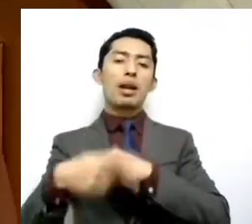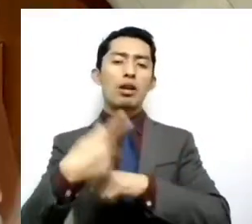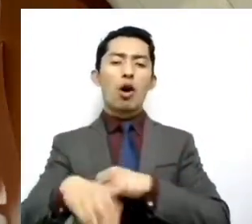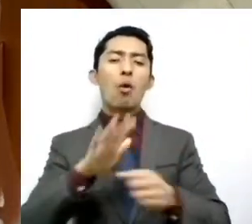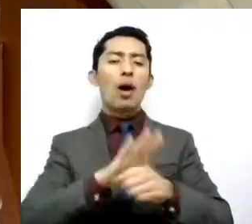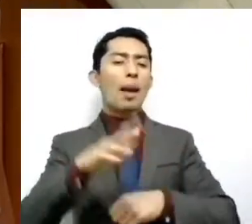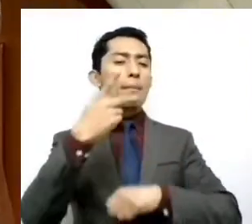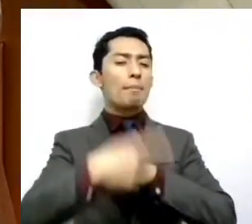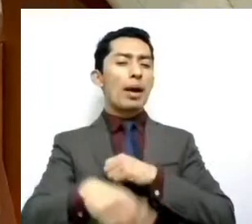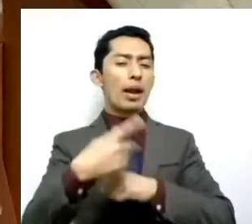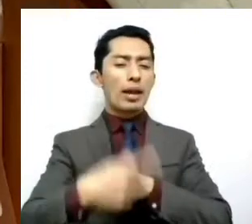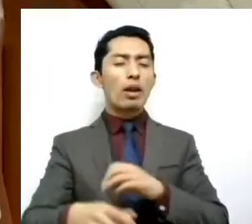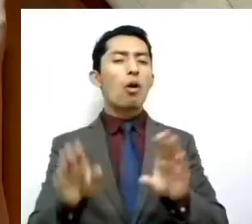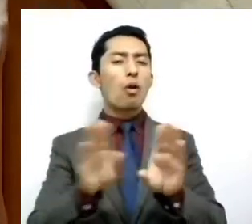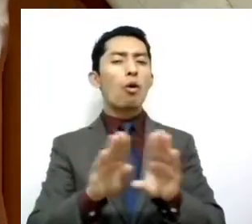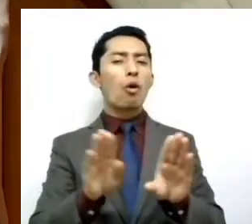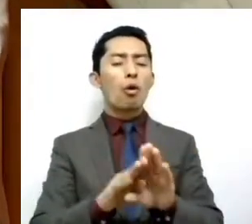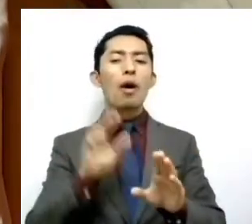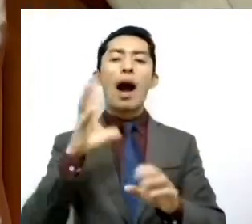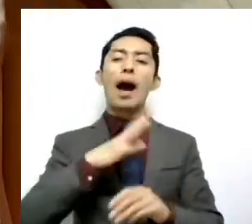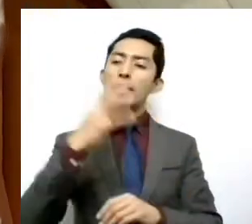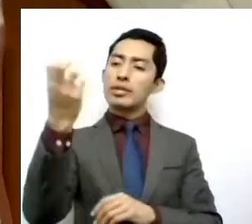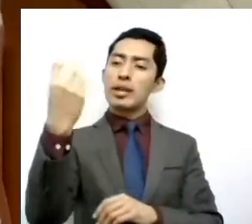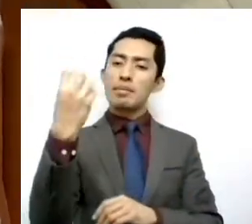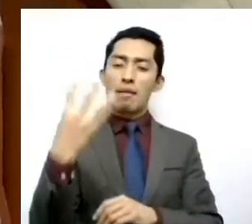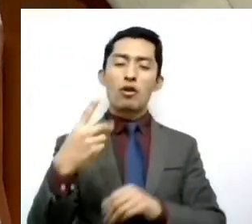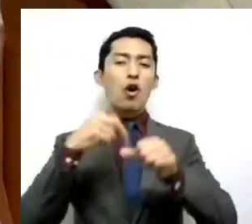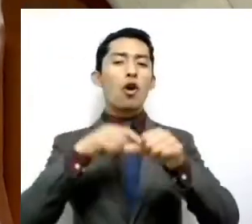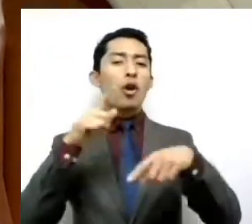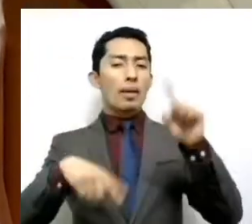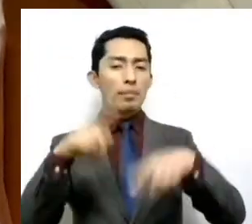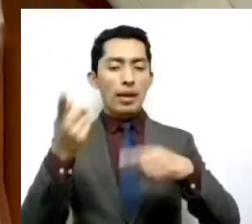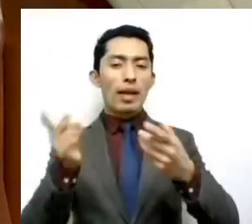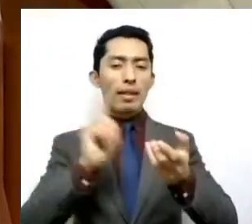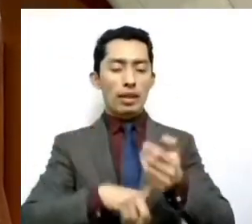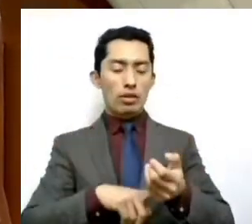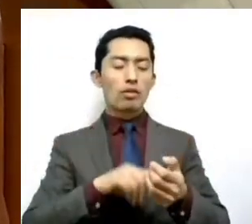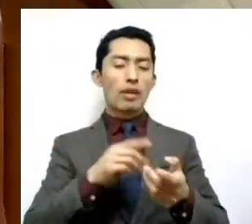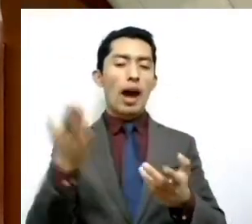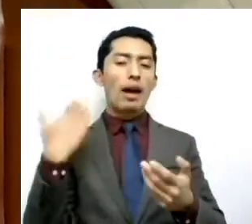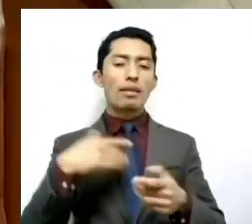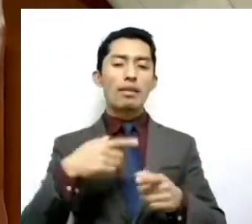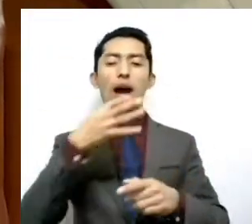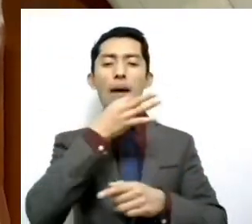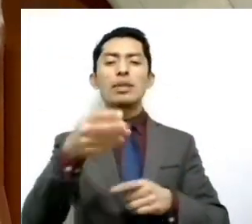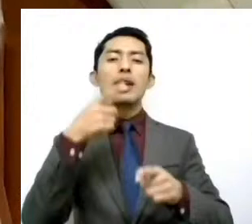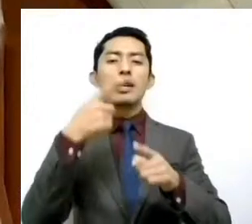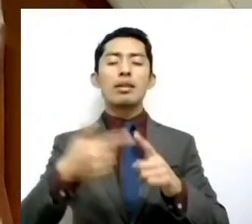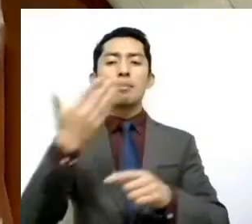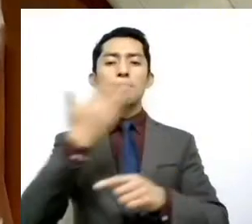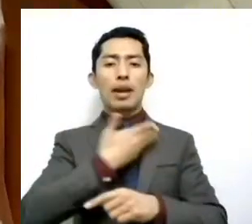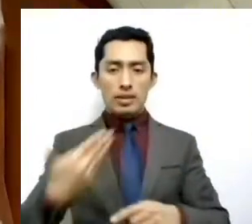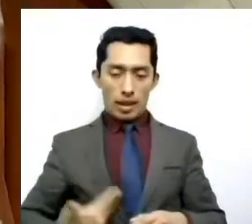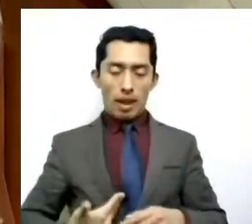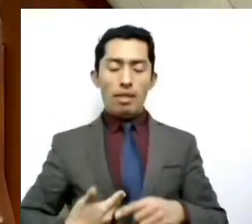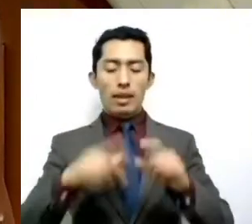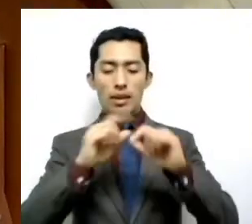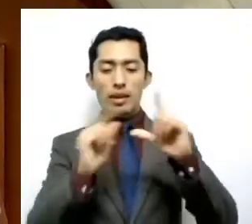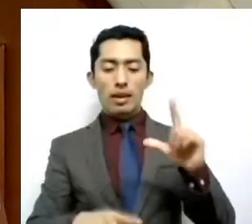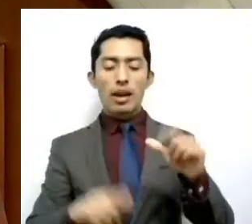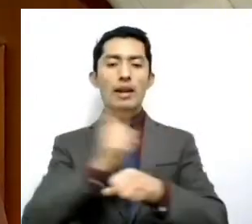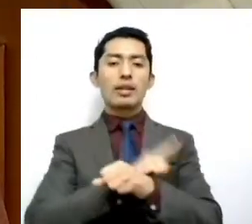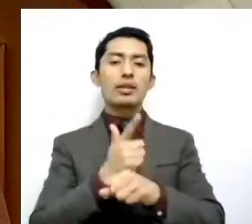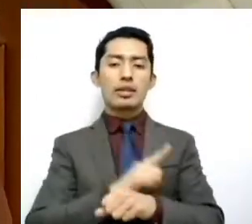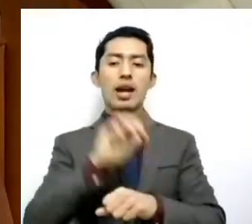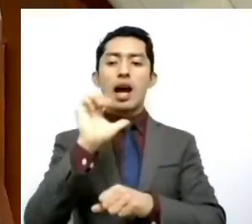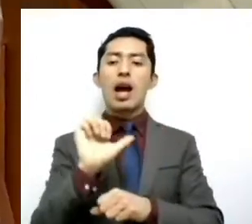entidad se harán con base en el semáforo de alerta epidemiológica que dio a conocer el presidente de la República, licenciado